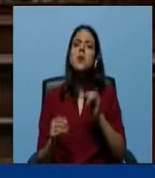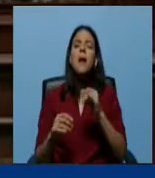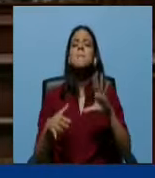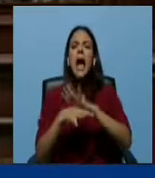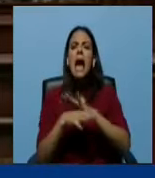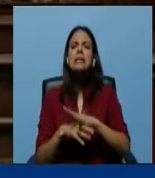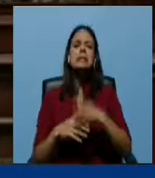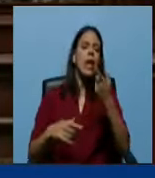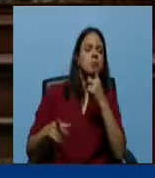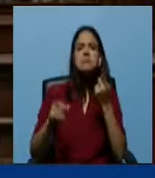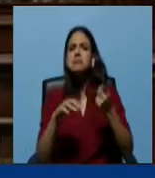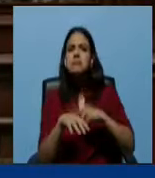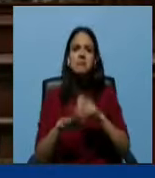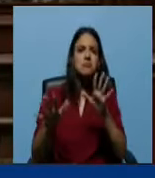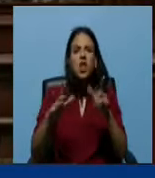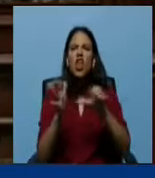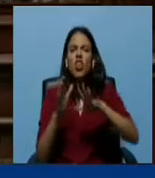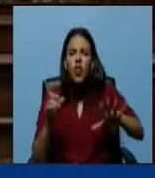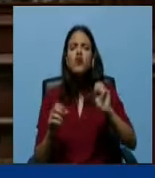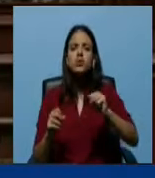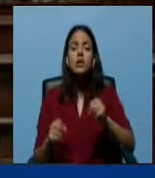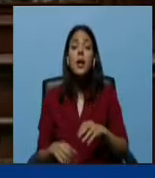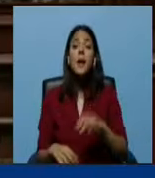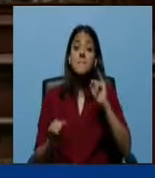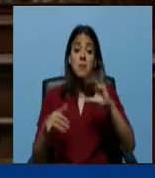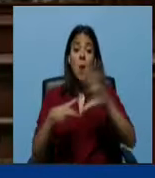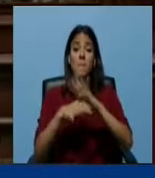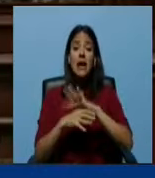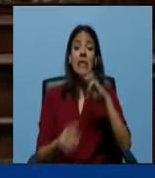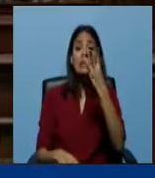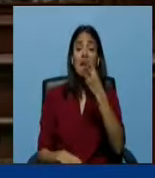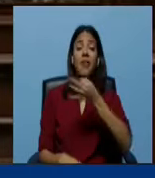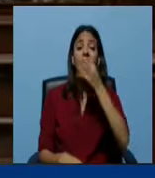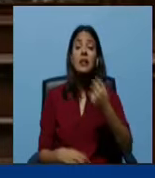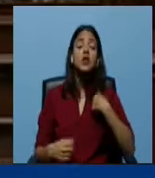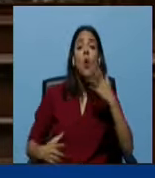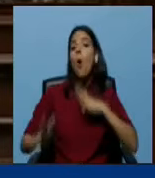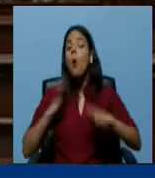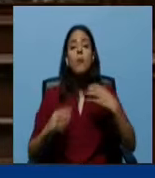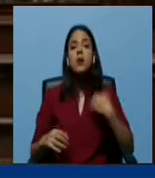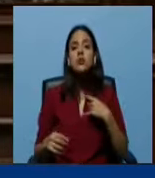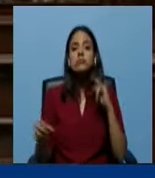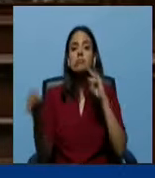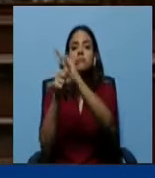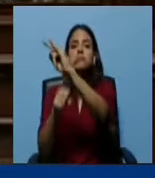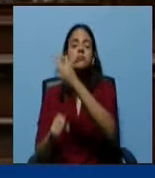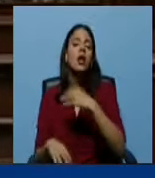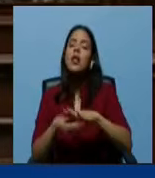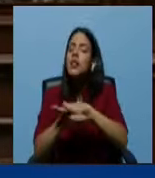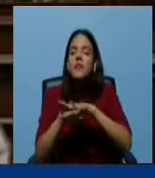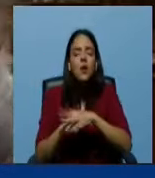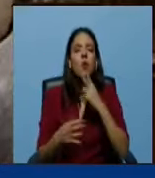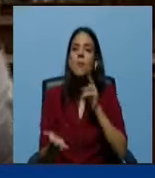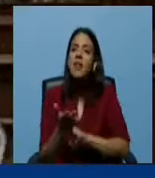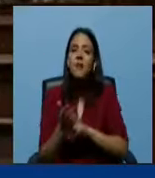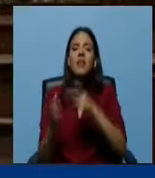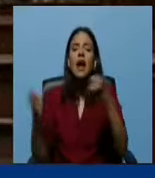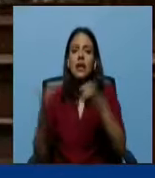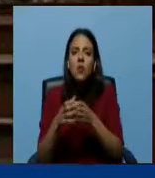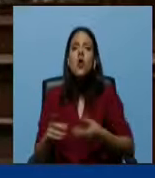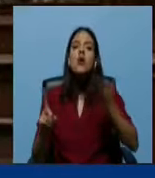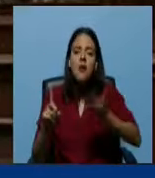Okay. Llegó ese martes a las 3 de la tarde y yo no pude ir a la reunión. Y le dije a él, oye, esa reunión es muy importante,